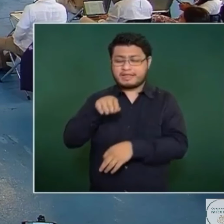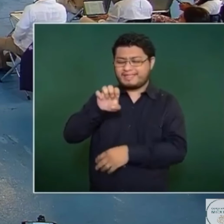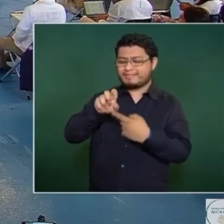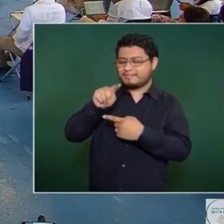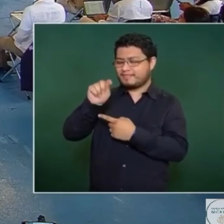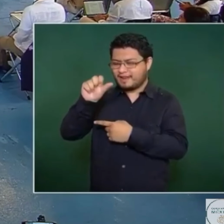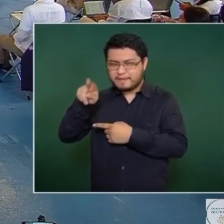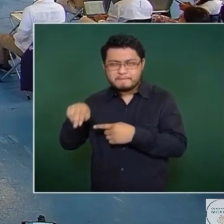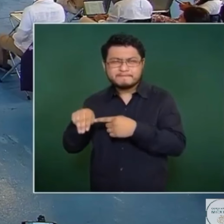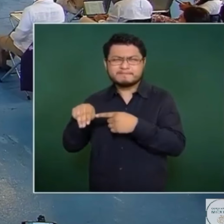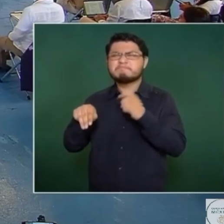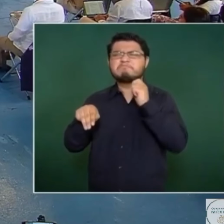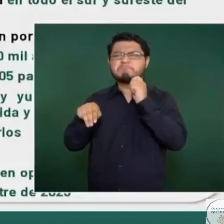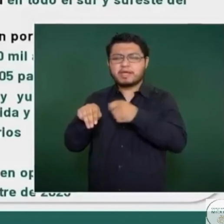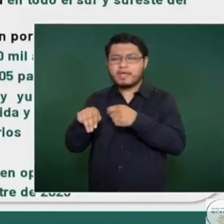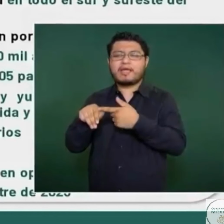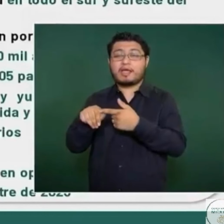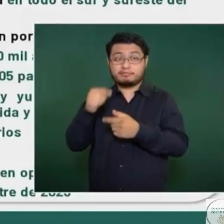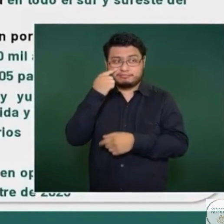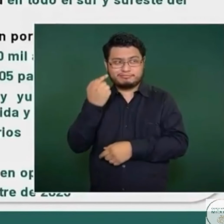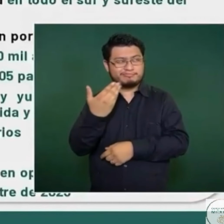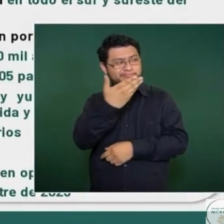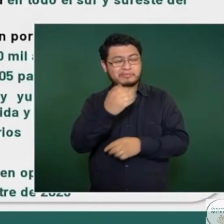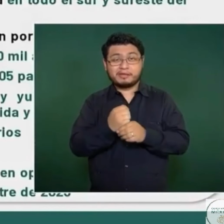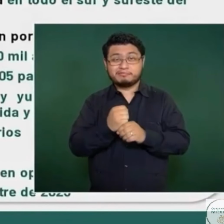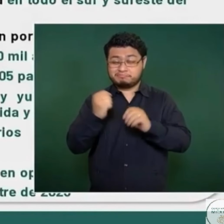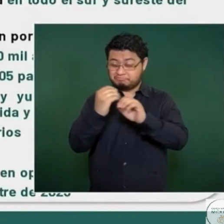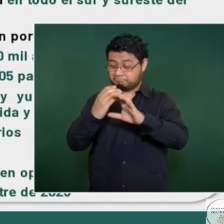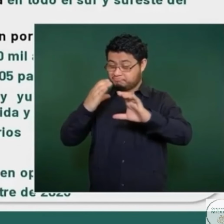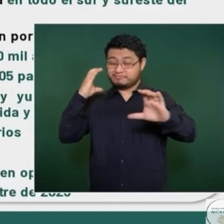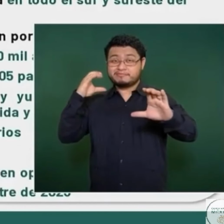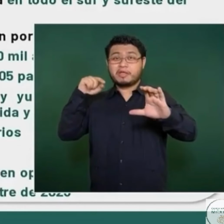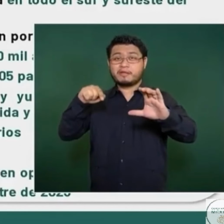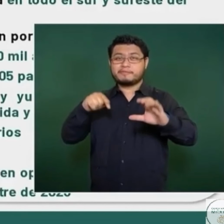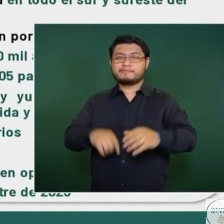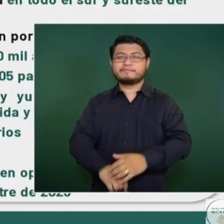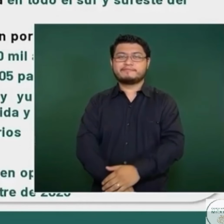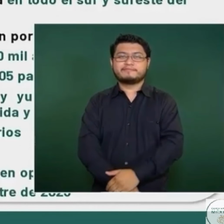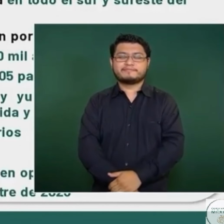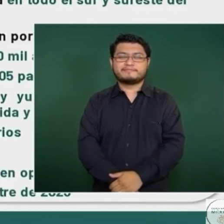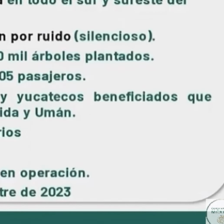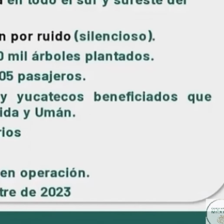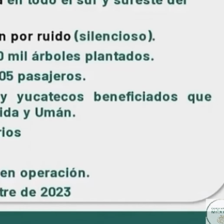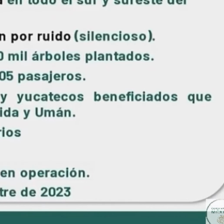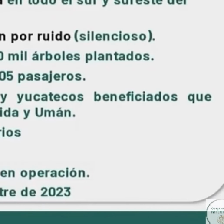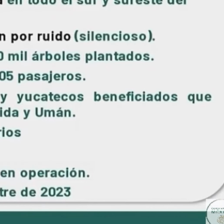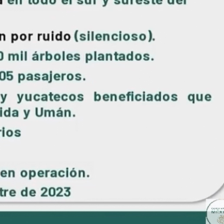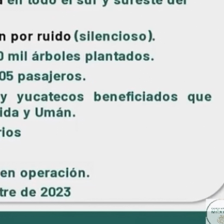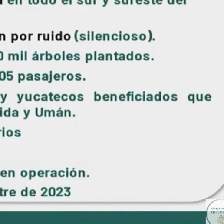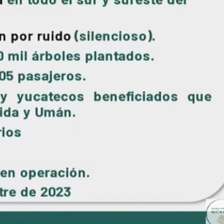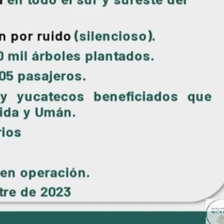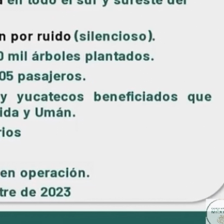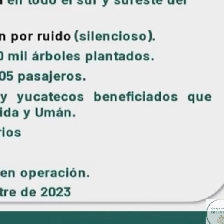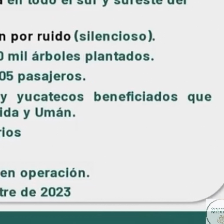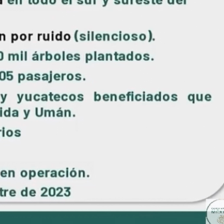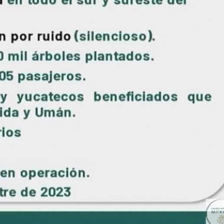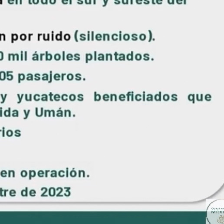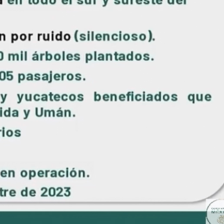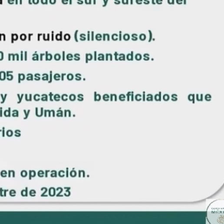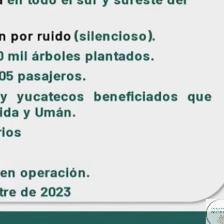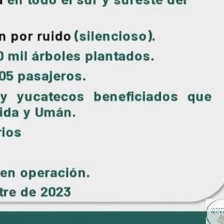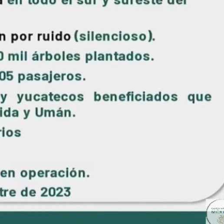este vehículo que están viendo, es un vehículo 100% eléctrico, se va a convertir en la primera